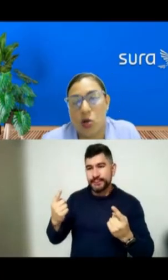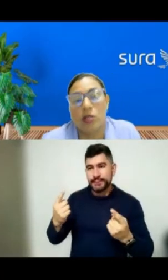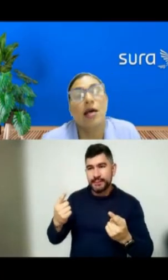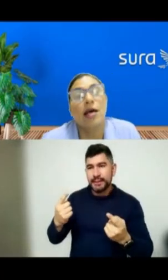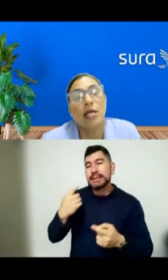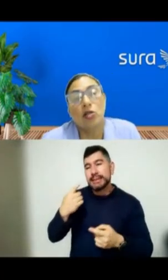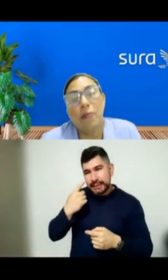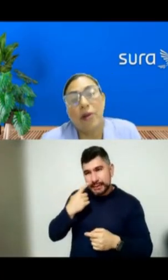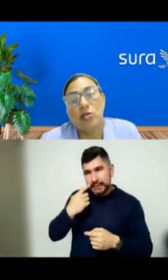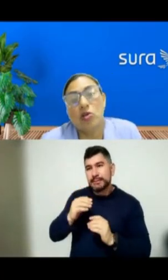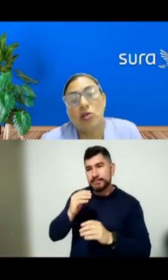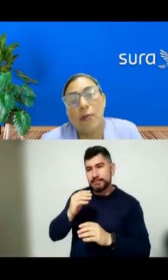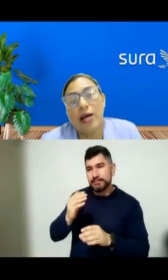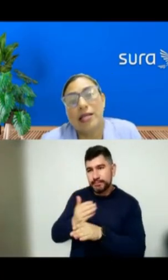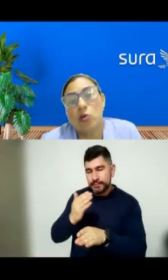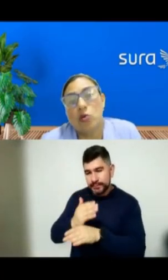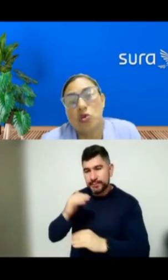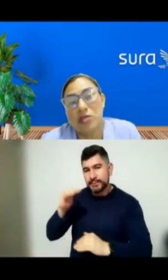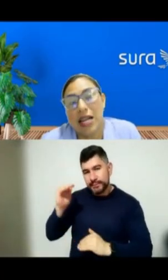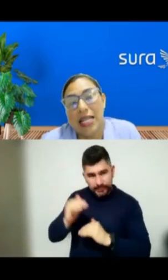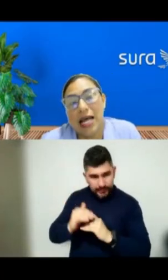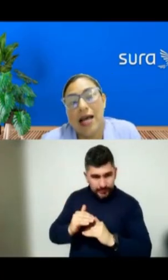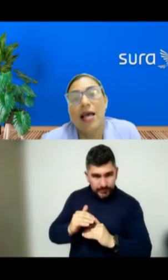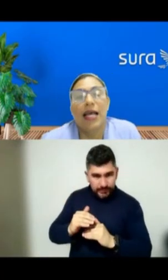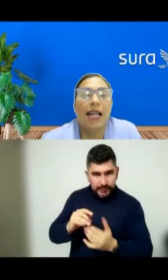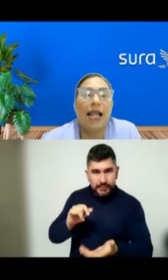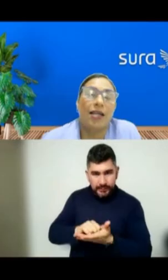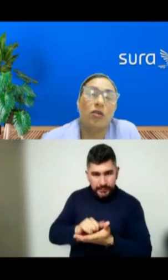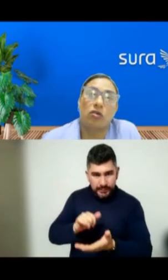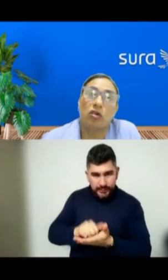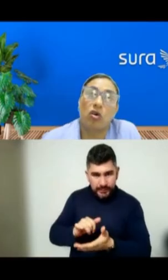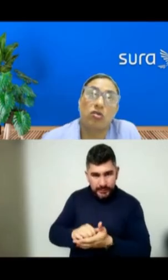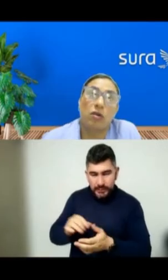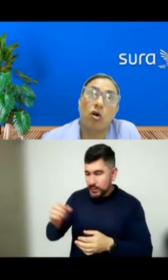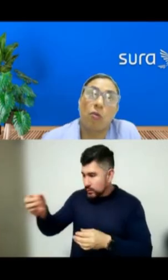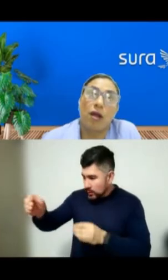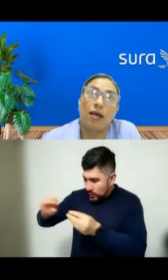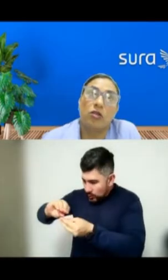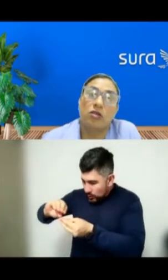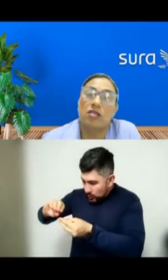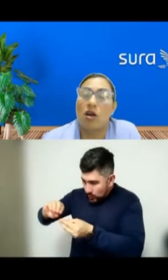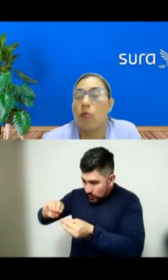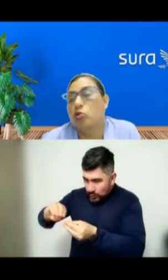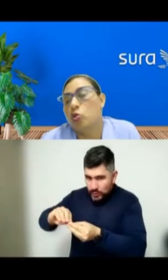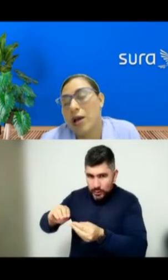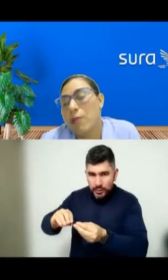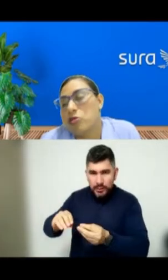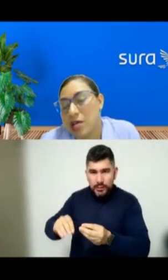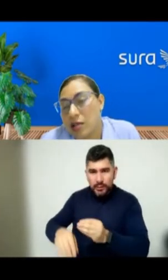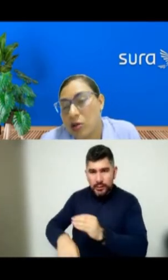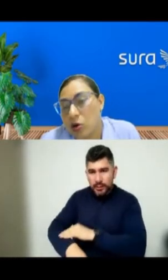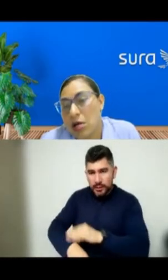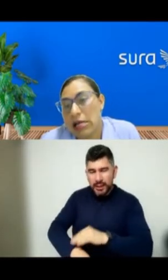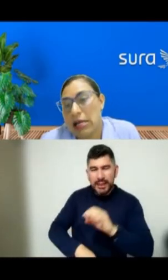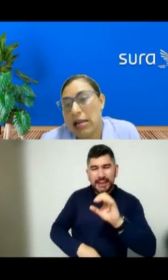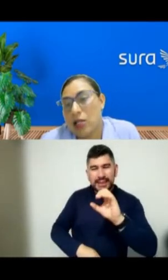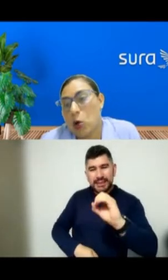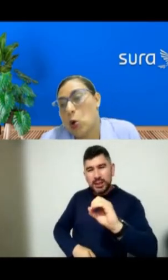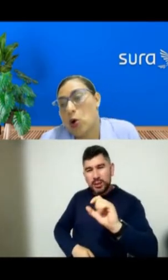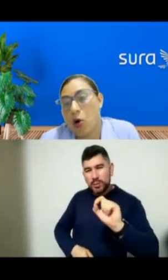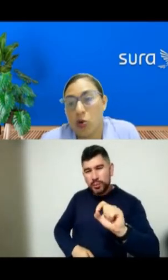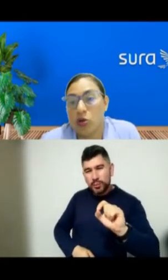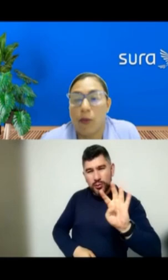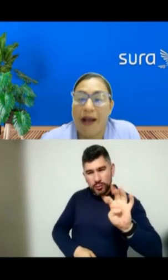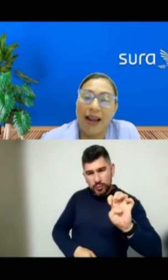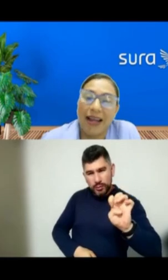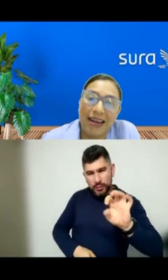esas complicaciones. Entonces, por eso encontramos esta solución salina, que es la que nosotros conocemos como la dextrosa al 0.9%, que es la